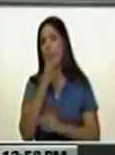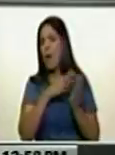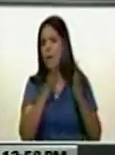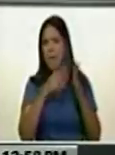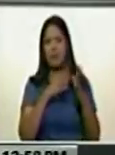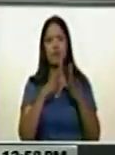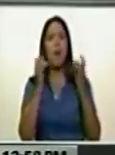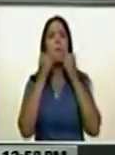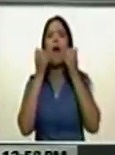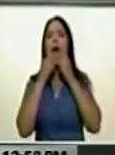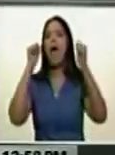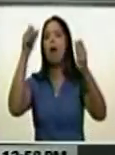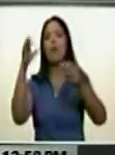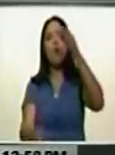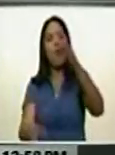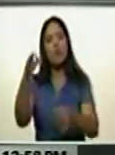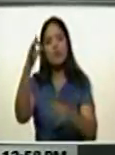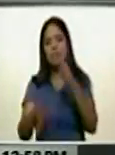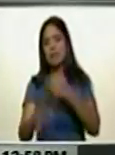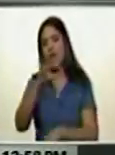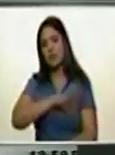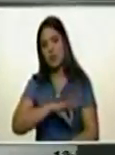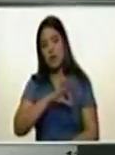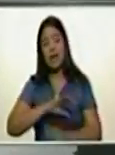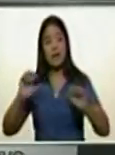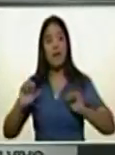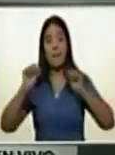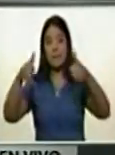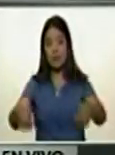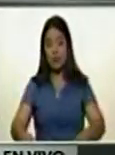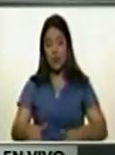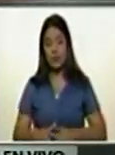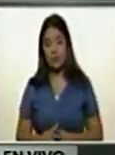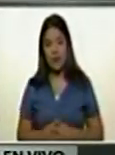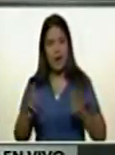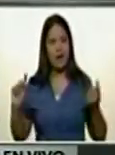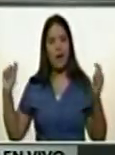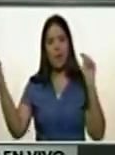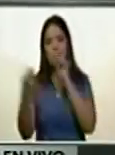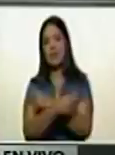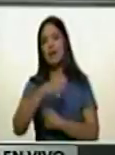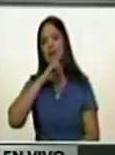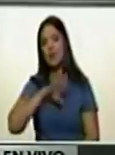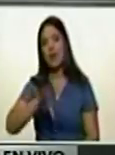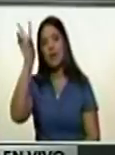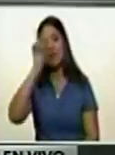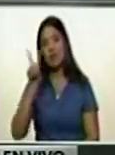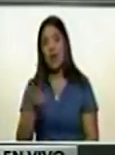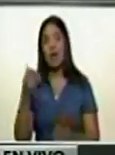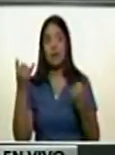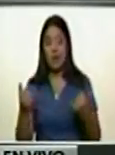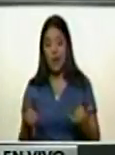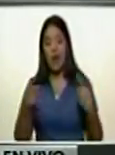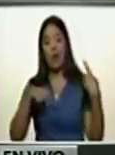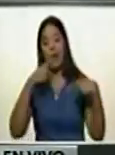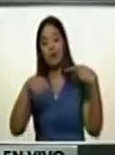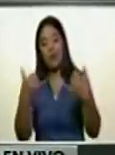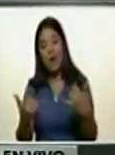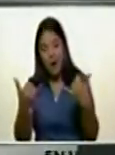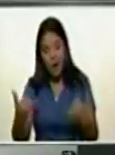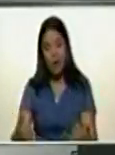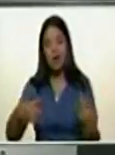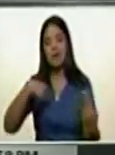a reclamar justicia social. Y allí comenzó a cambiar la historia de Venezuela. Y esta es la génesis de esta